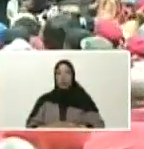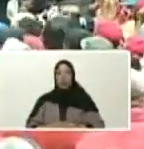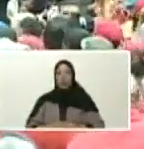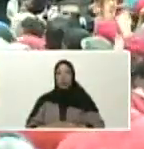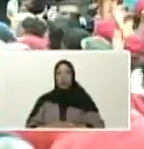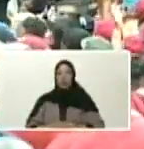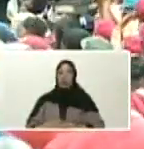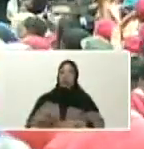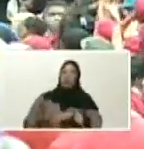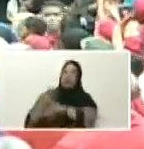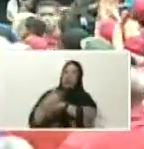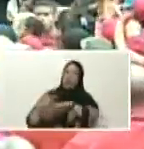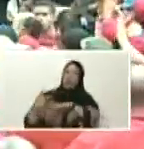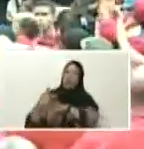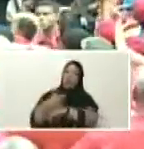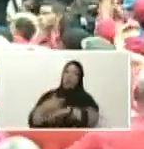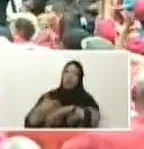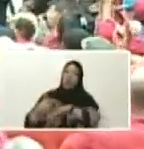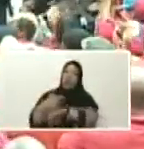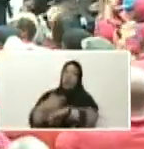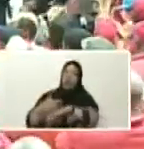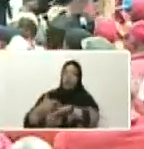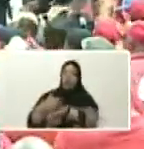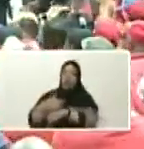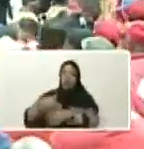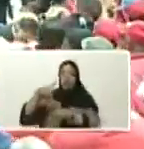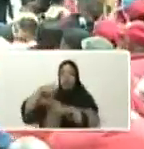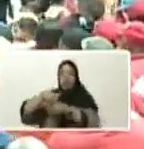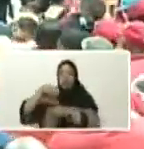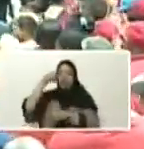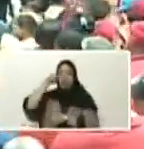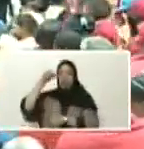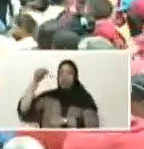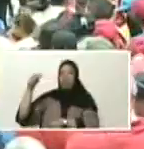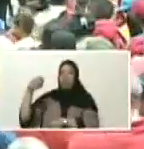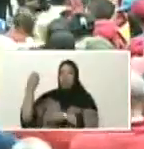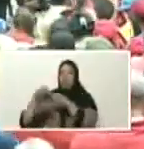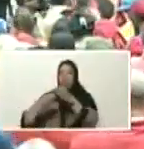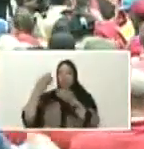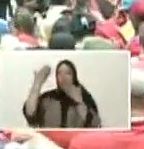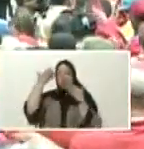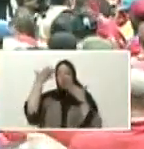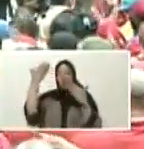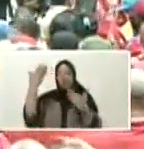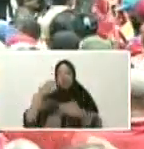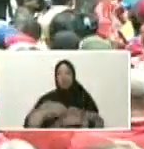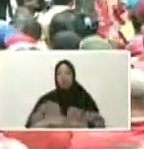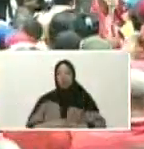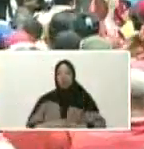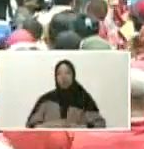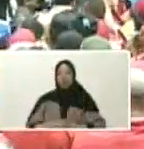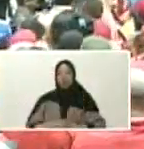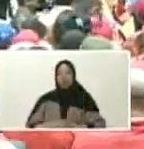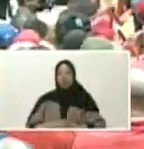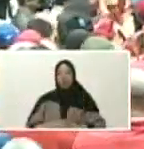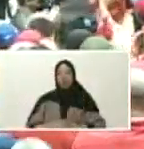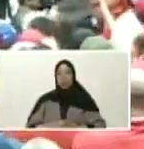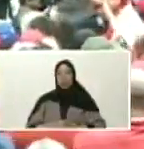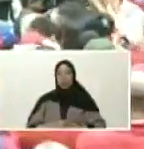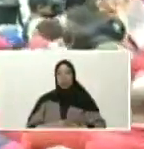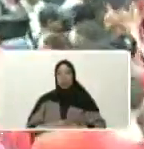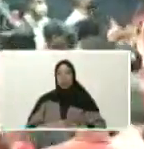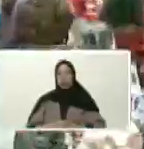al gobernador Alejandro Terán, para que nos dé un saludo de optimismo, de